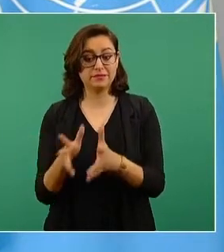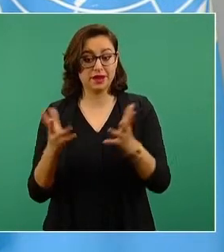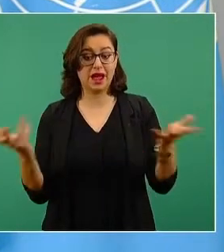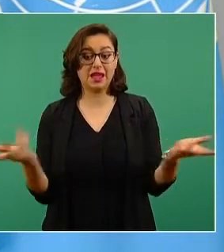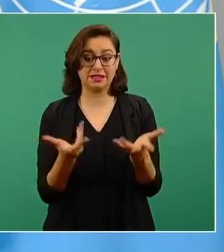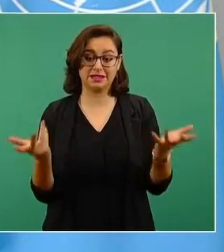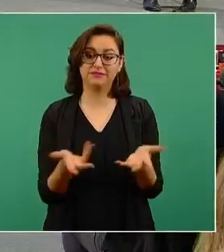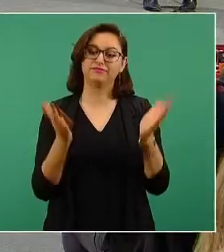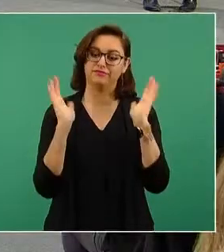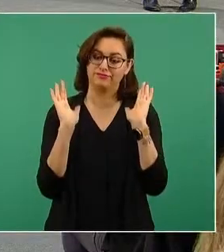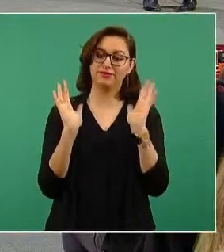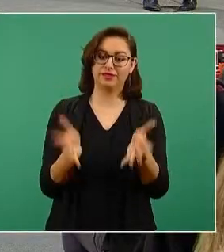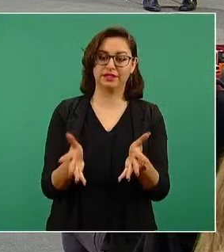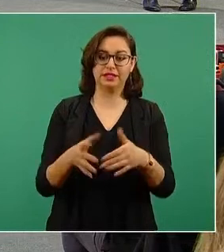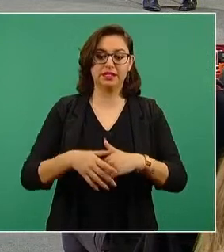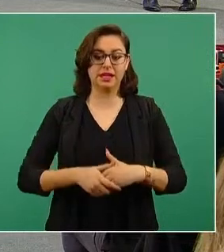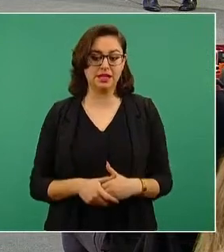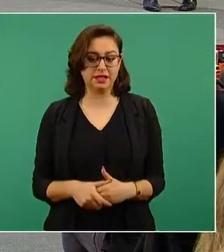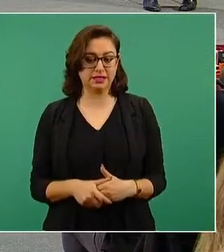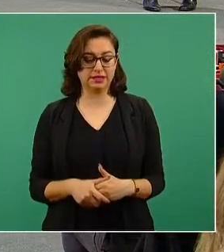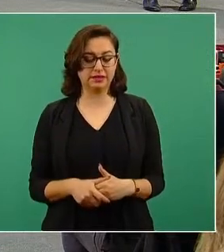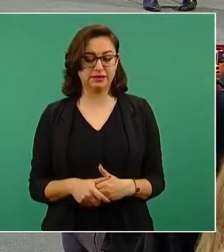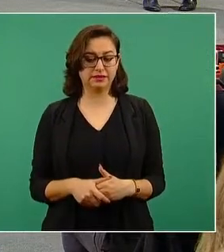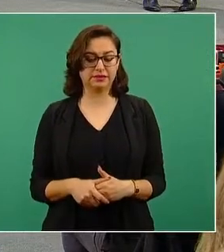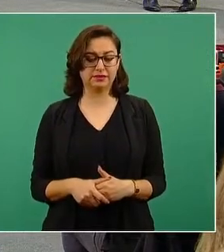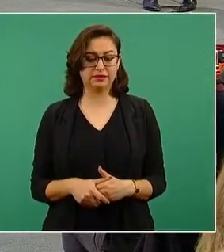Y es darle trabajo